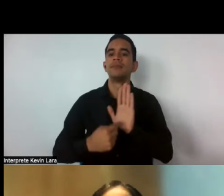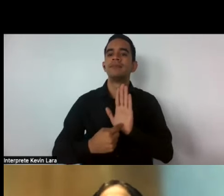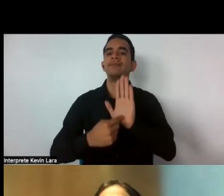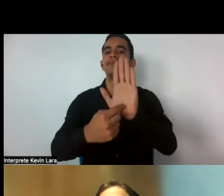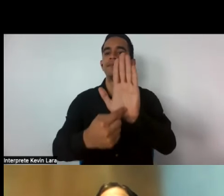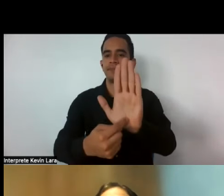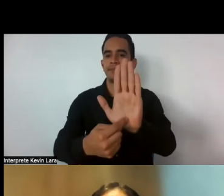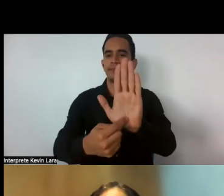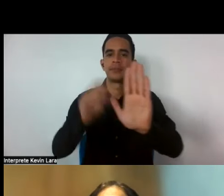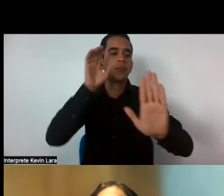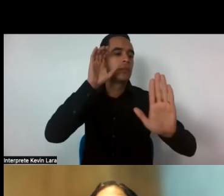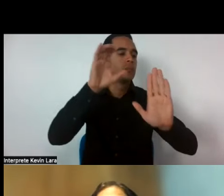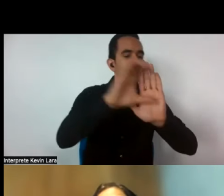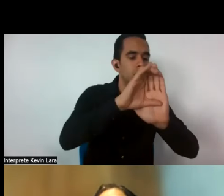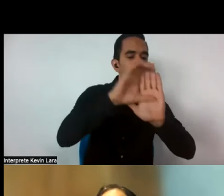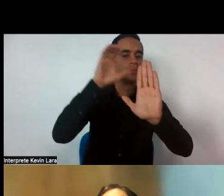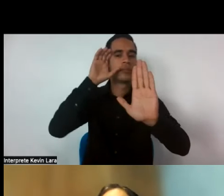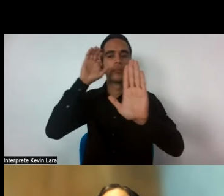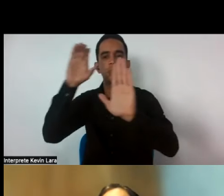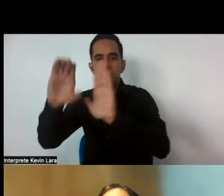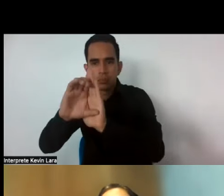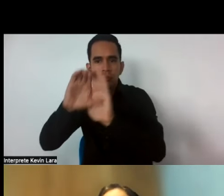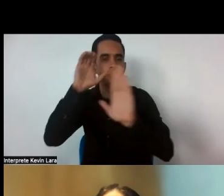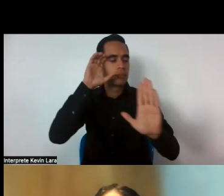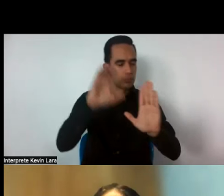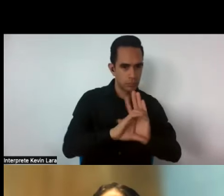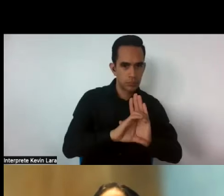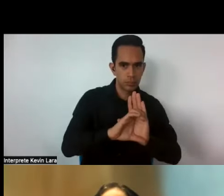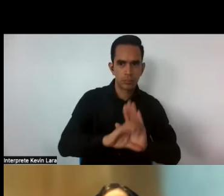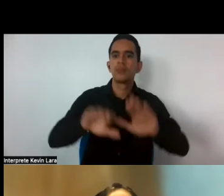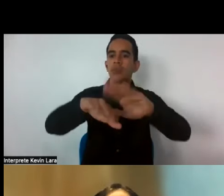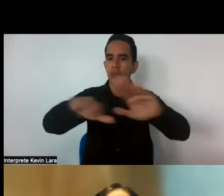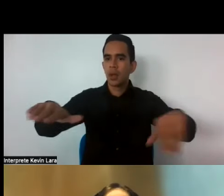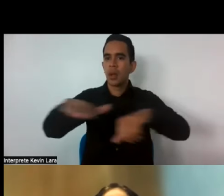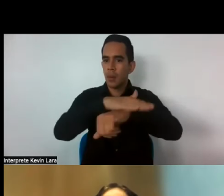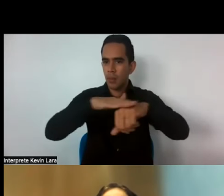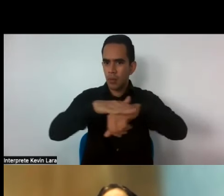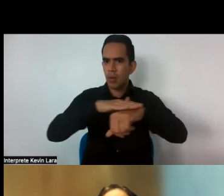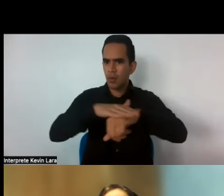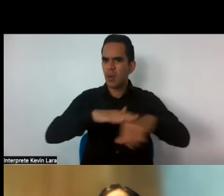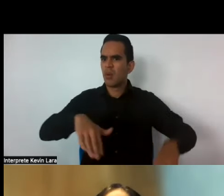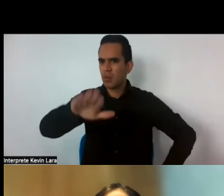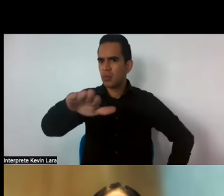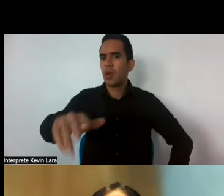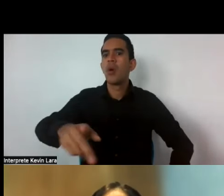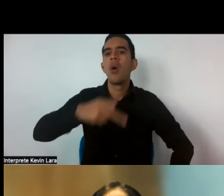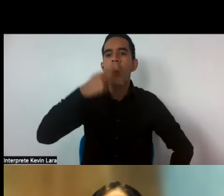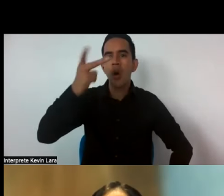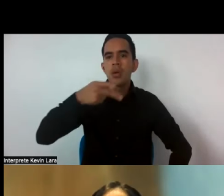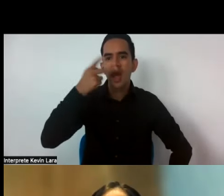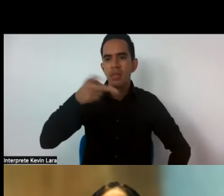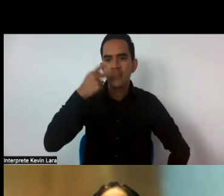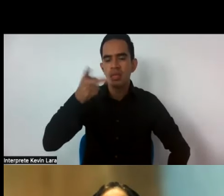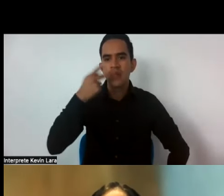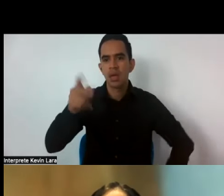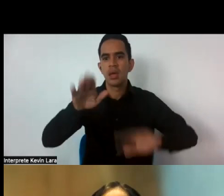sin ningún problema, le pido por favor a las personas hablantes y solamente quiero validar, Kevin, tú que eres